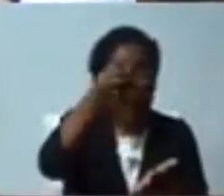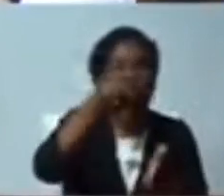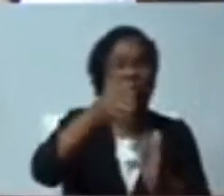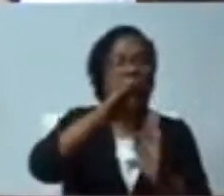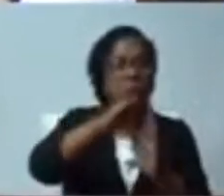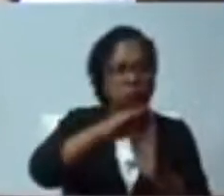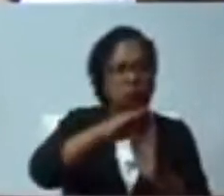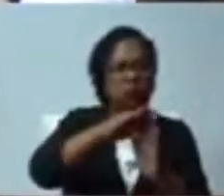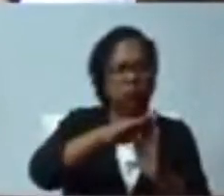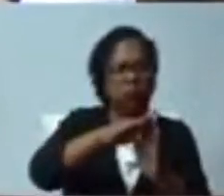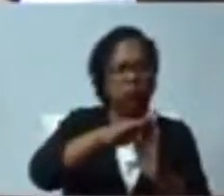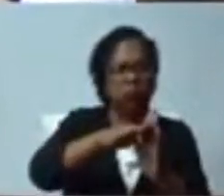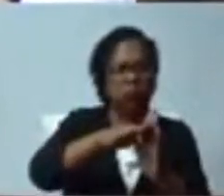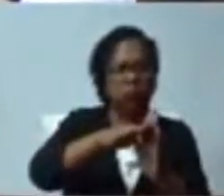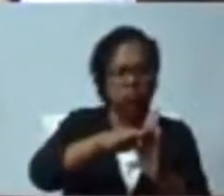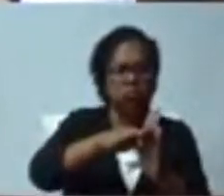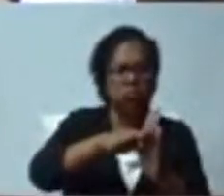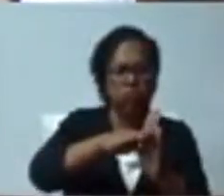vuelos.